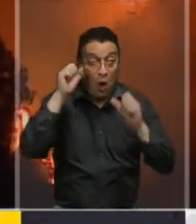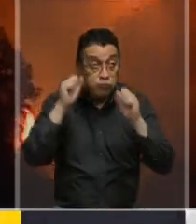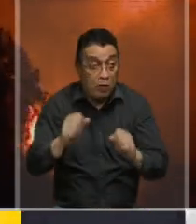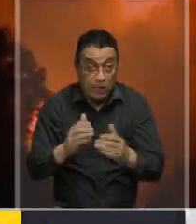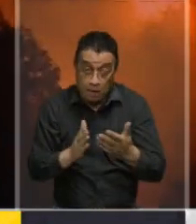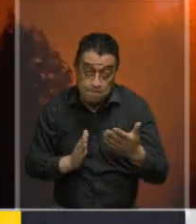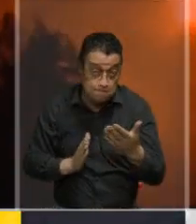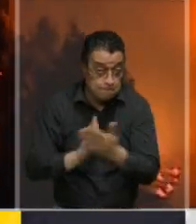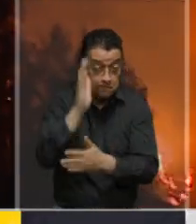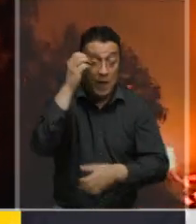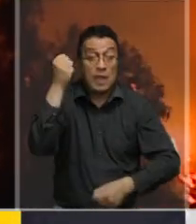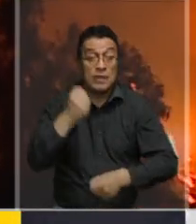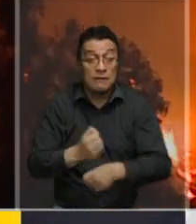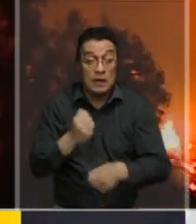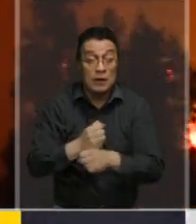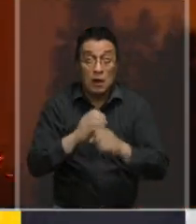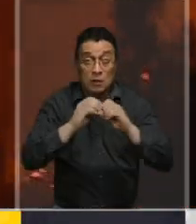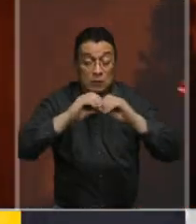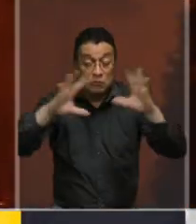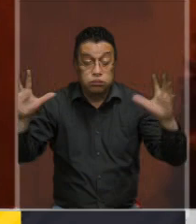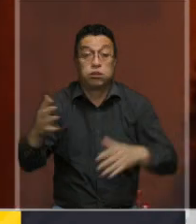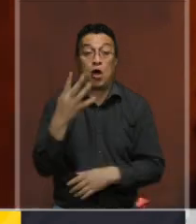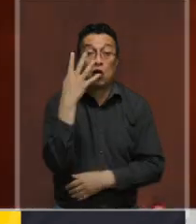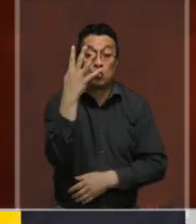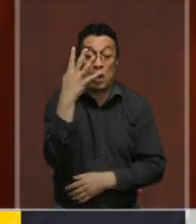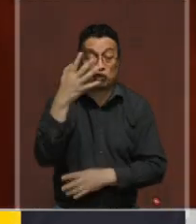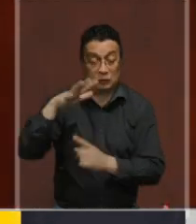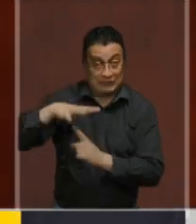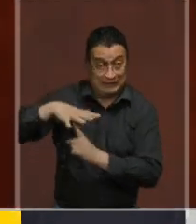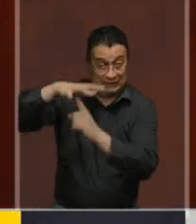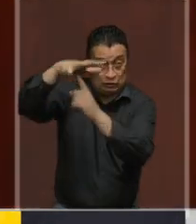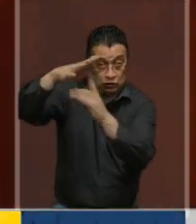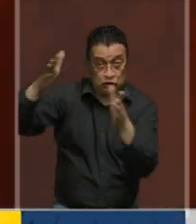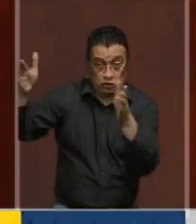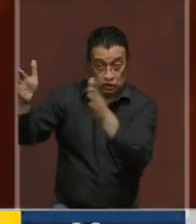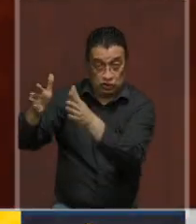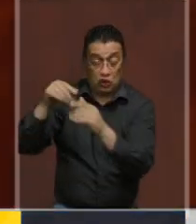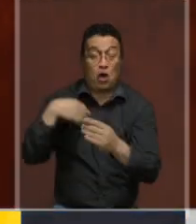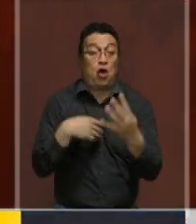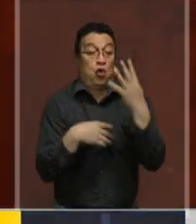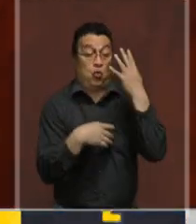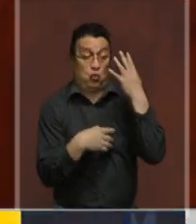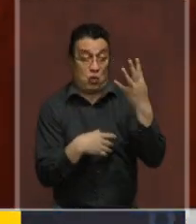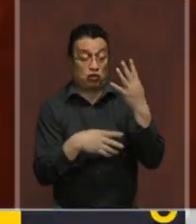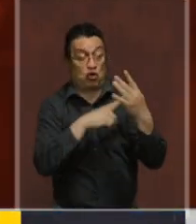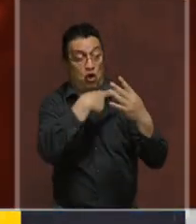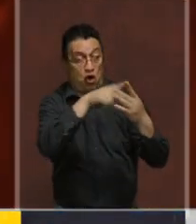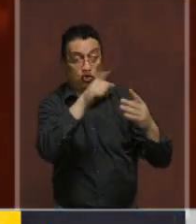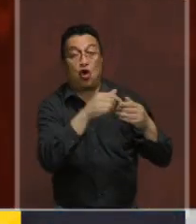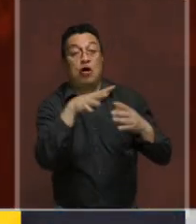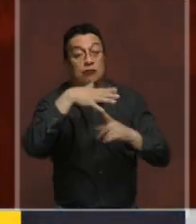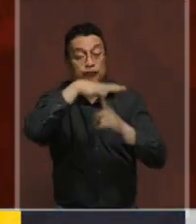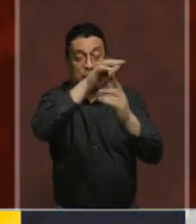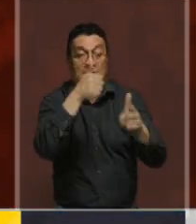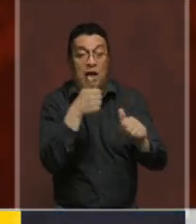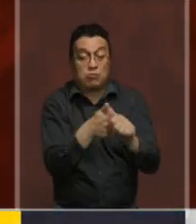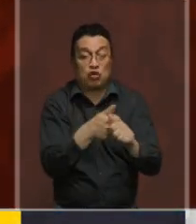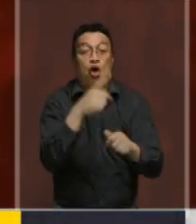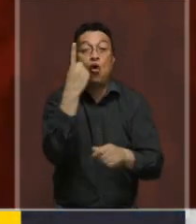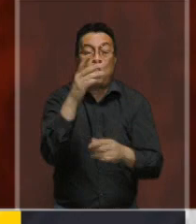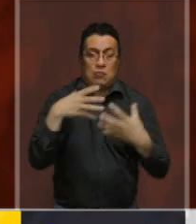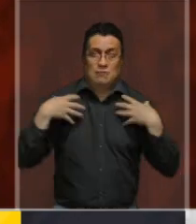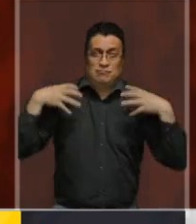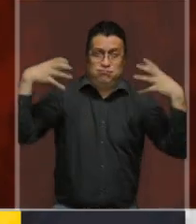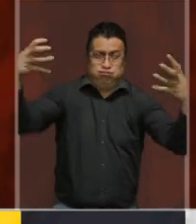a operar, están destinados 4 helicópteros livianos, 4 helicópteros de apoyo, un helicóptero Super Puma,